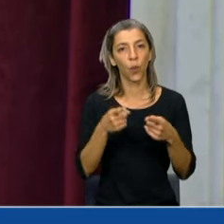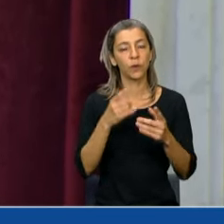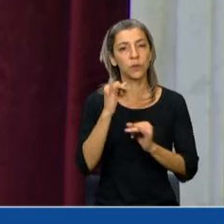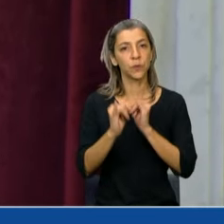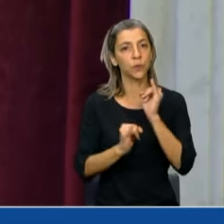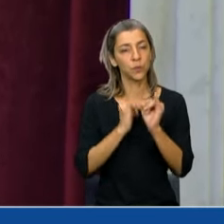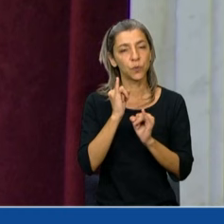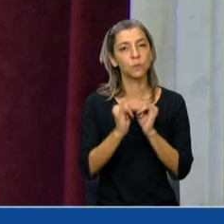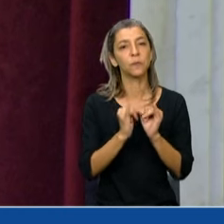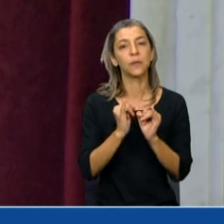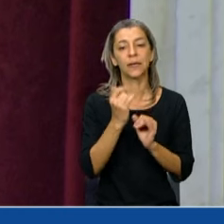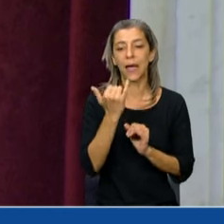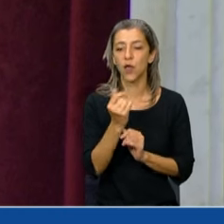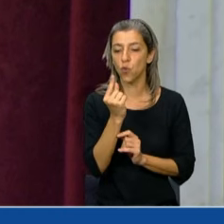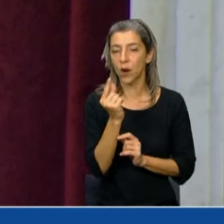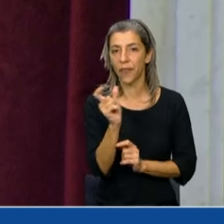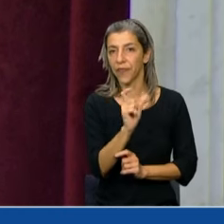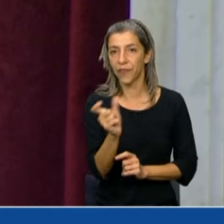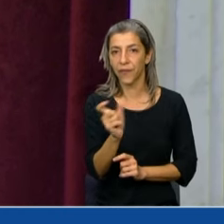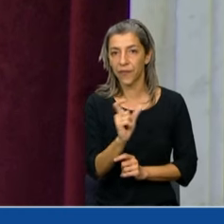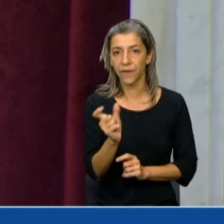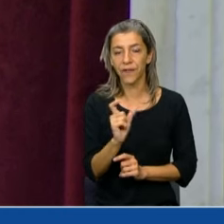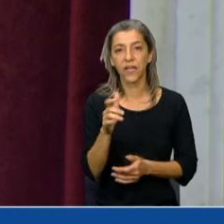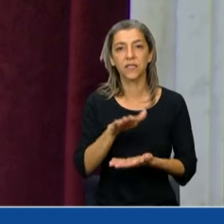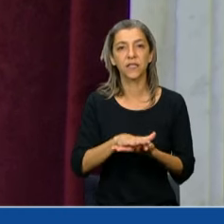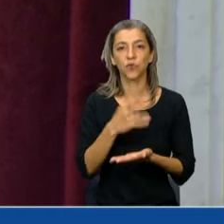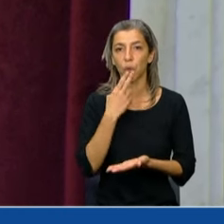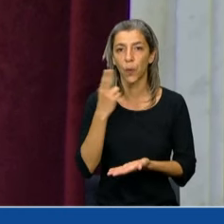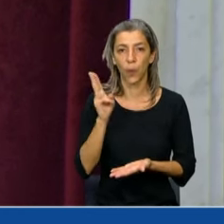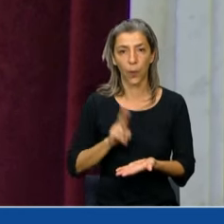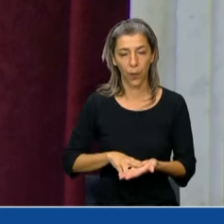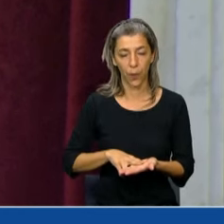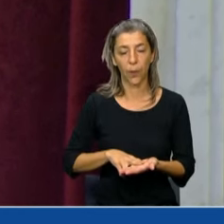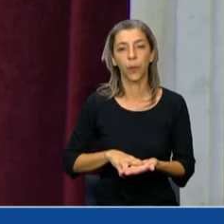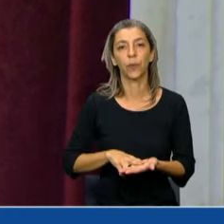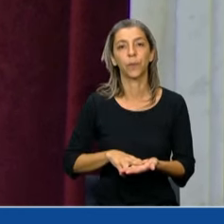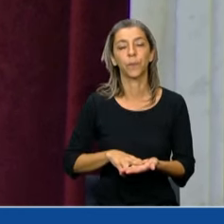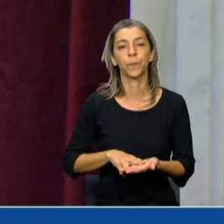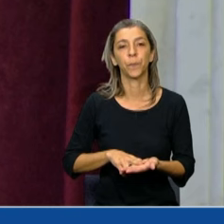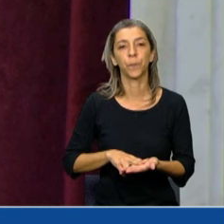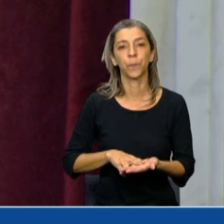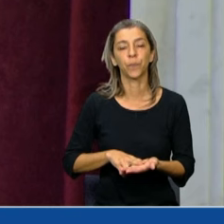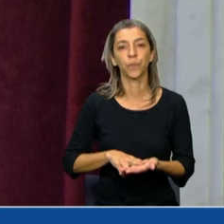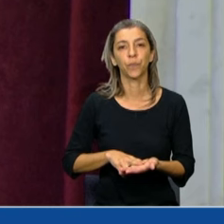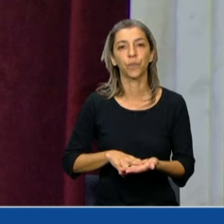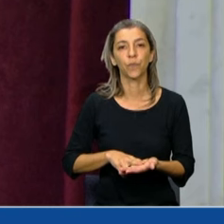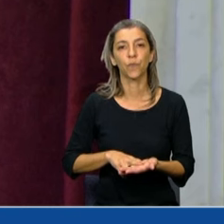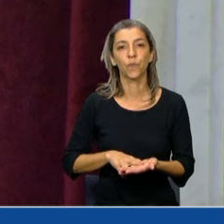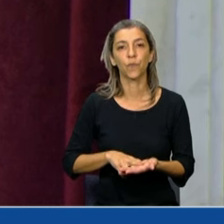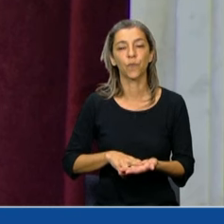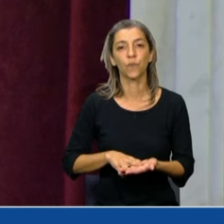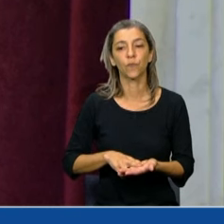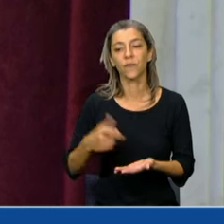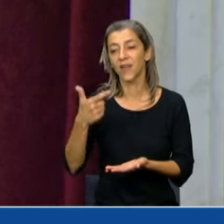que hubo una hay una diferencia en los incentivos tributarios en la versión que que